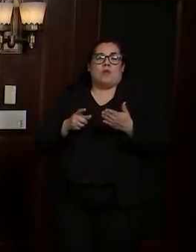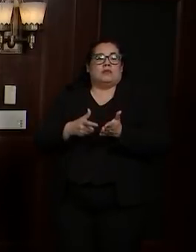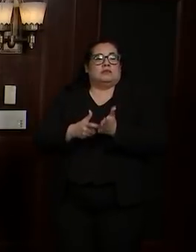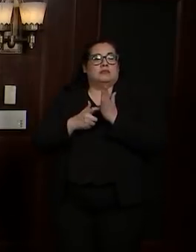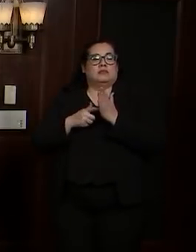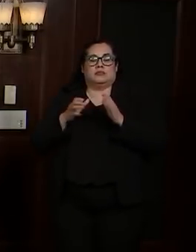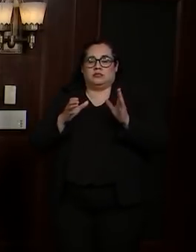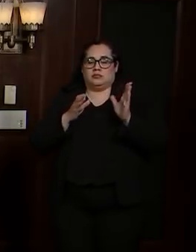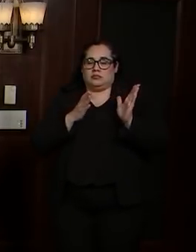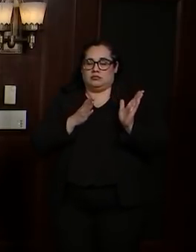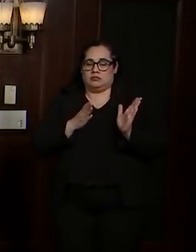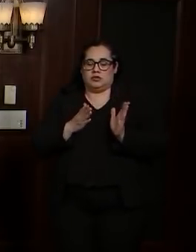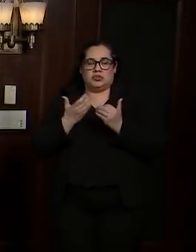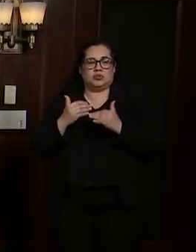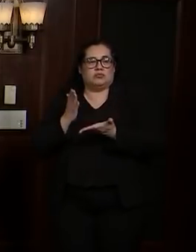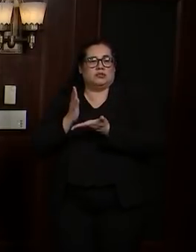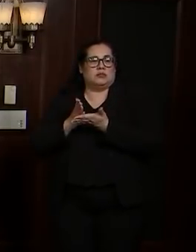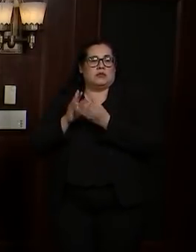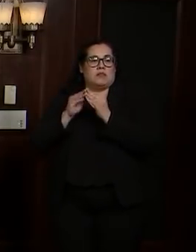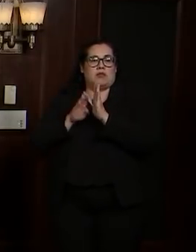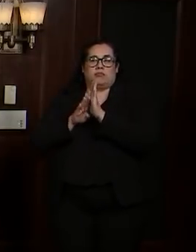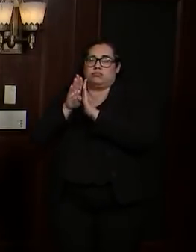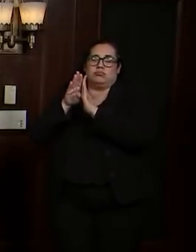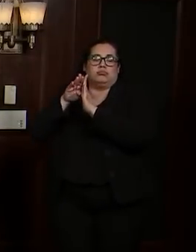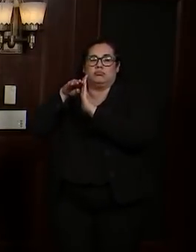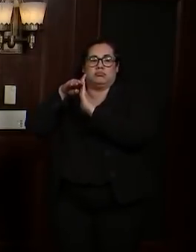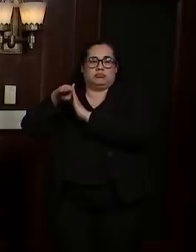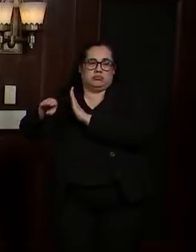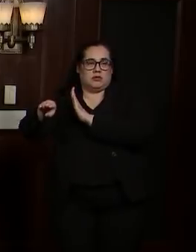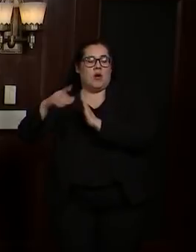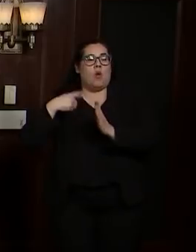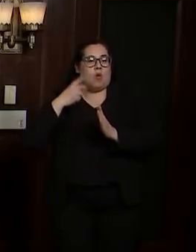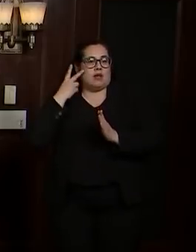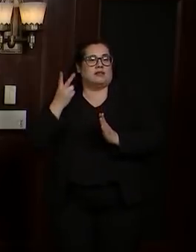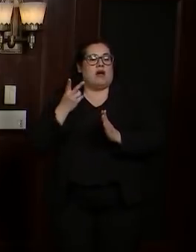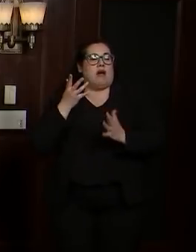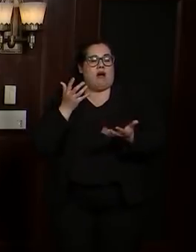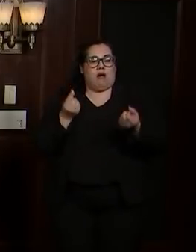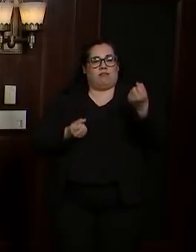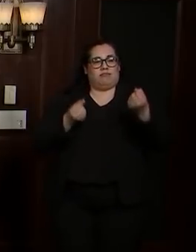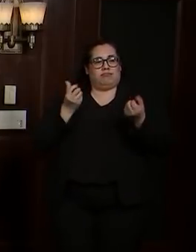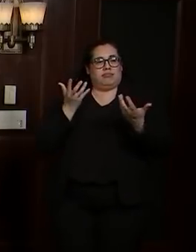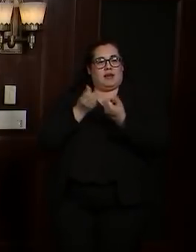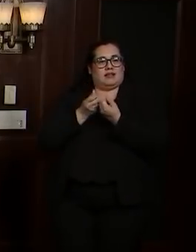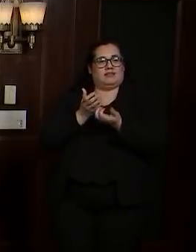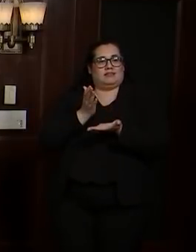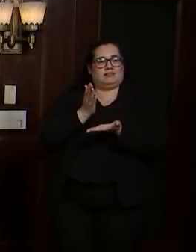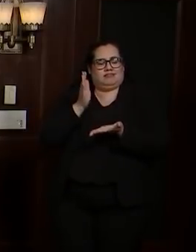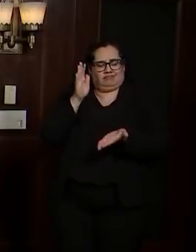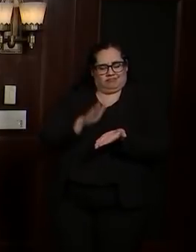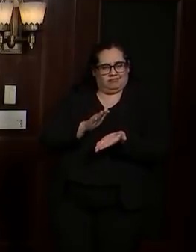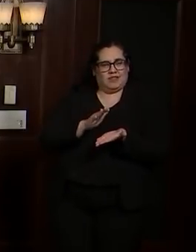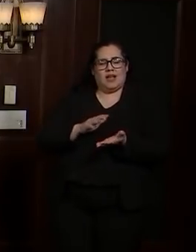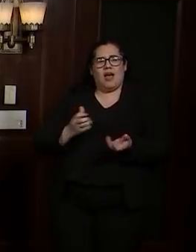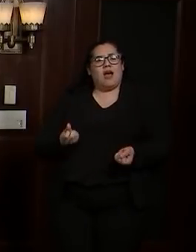para aplanar la curva. Vimos que bajaron los accidentes de auto el